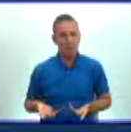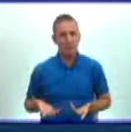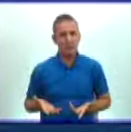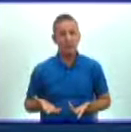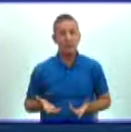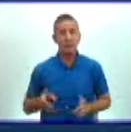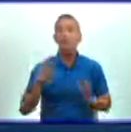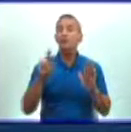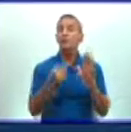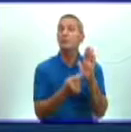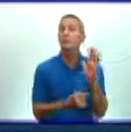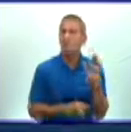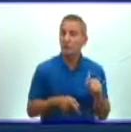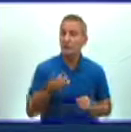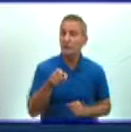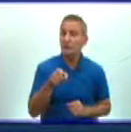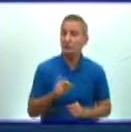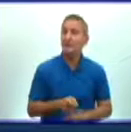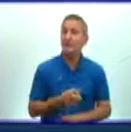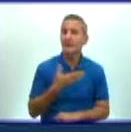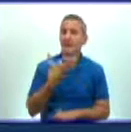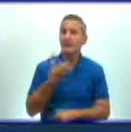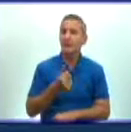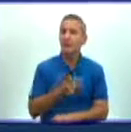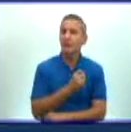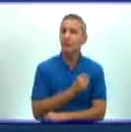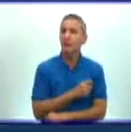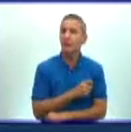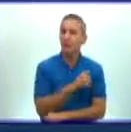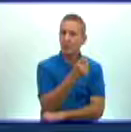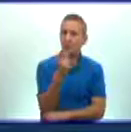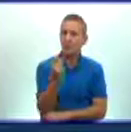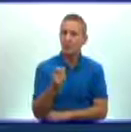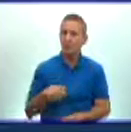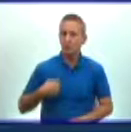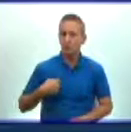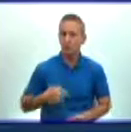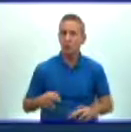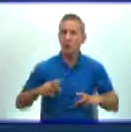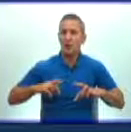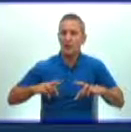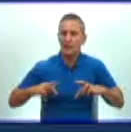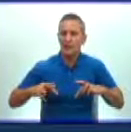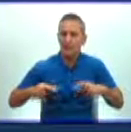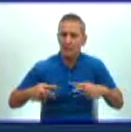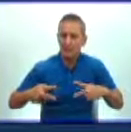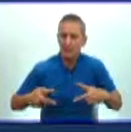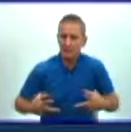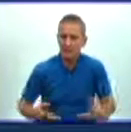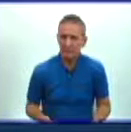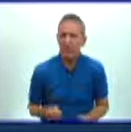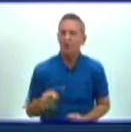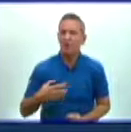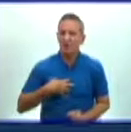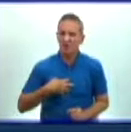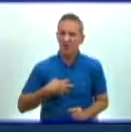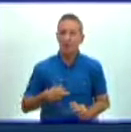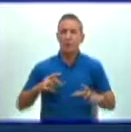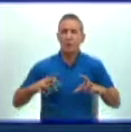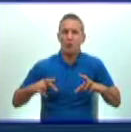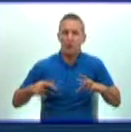Pues yo aquí me he repetido. Ahí tenemos una